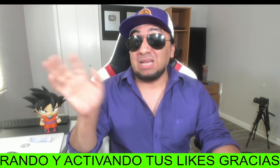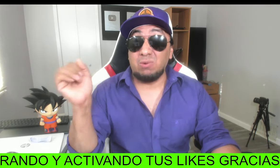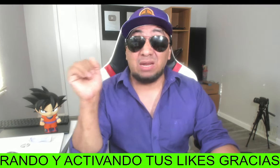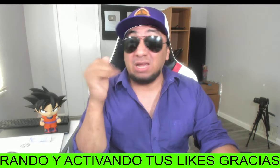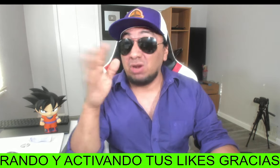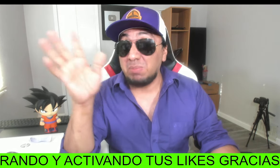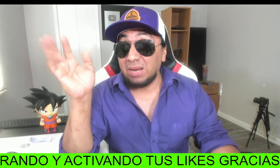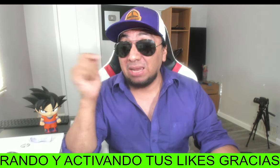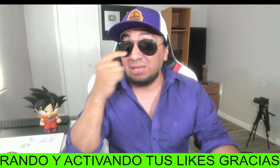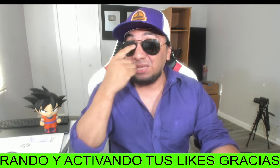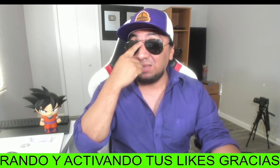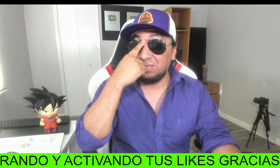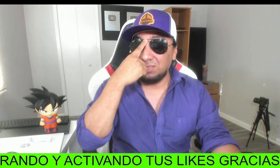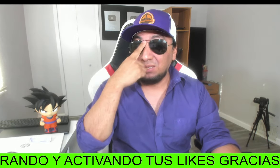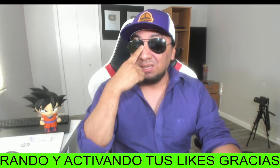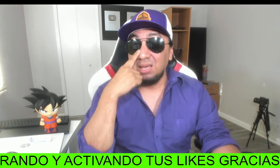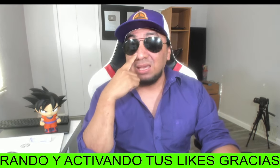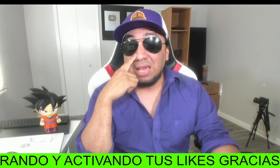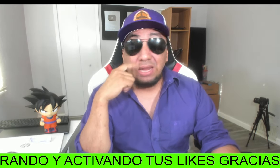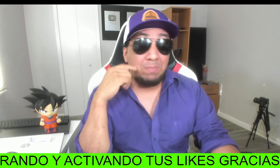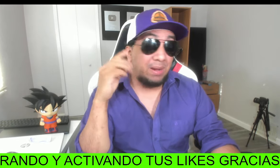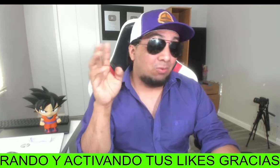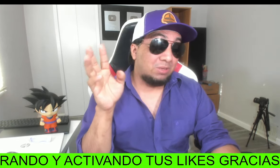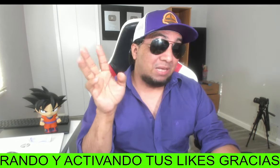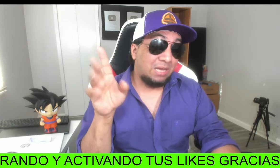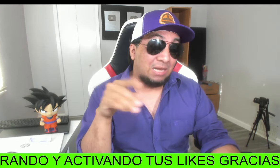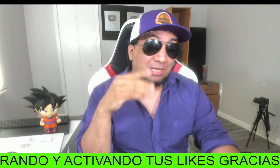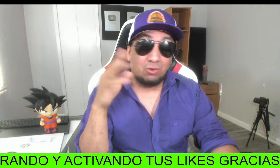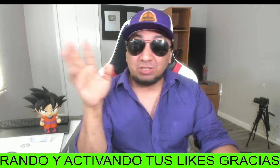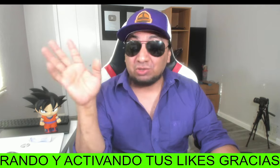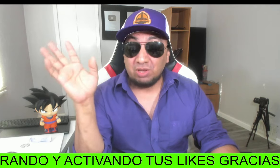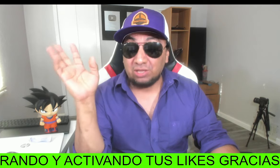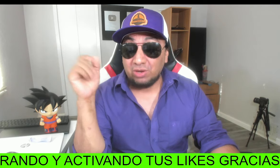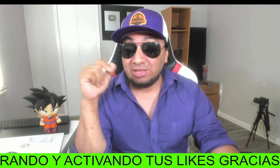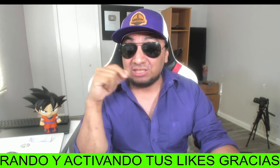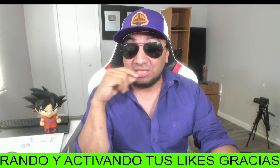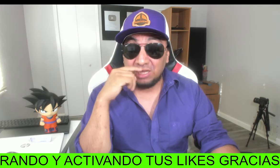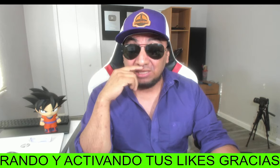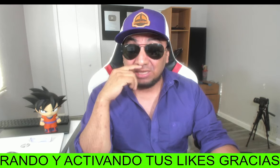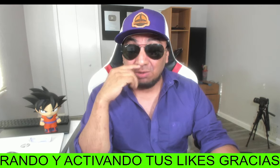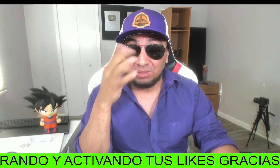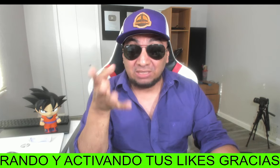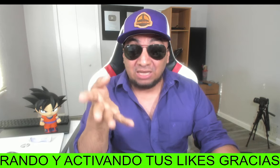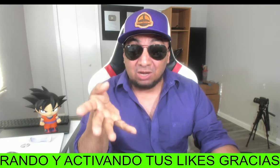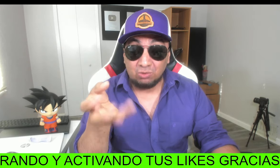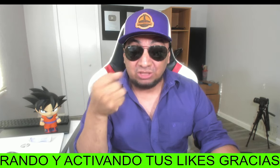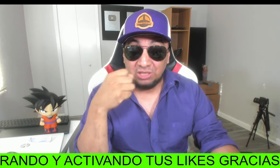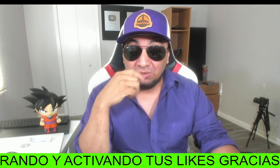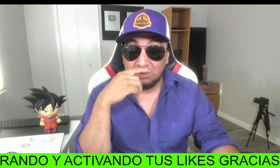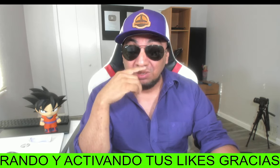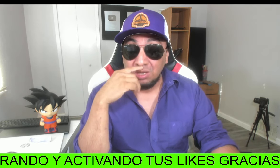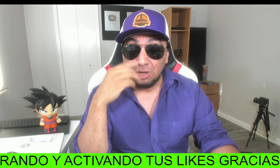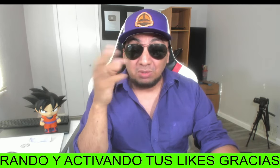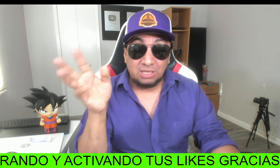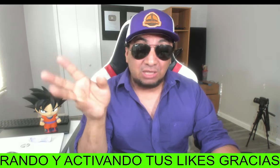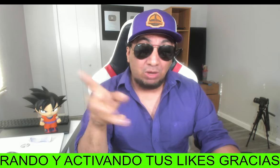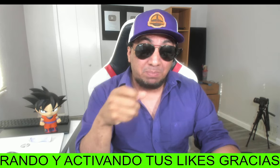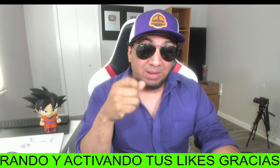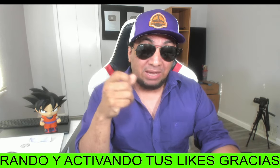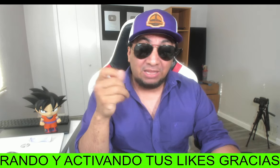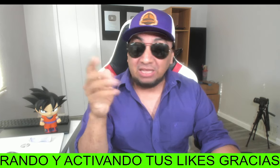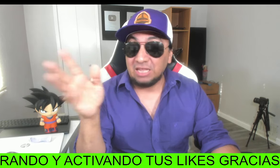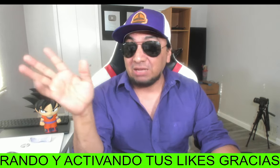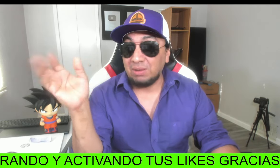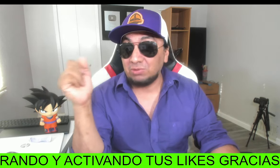que ni se acuerden, que no le amarguen el día, dice. Que a él le pregunten, que él se conoce toda la historia de China. Dice cómo se hace el arroz chino, cómo se hacen